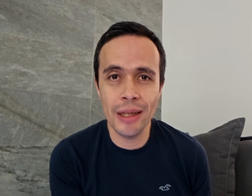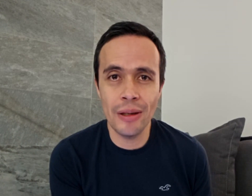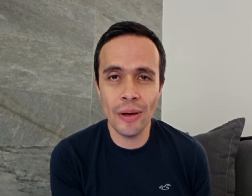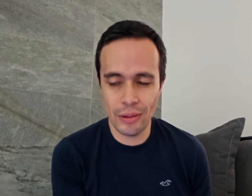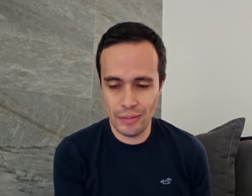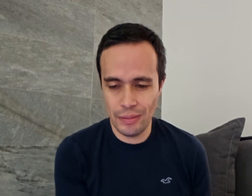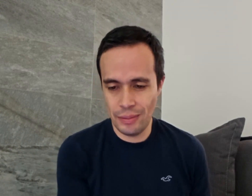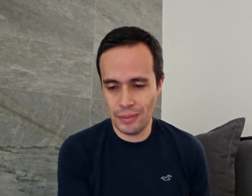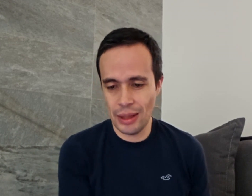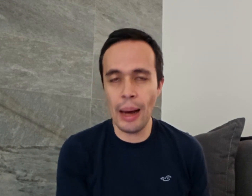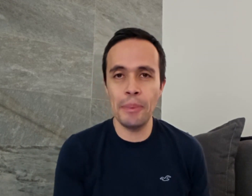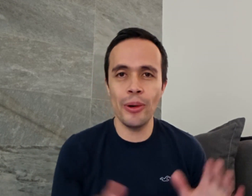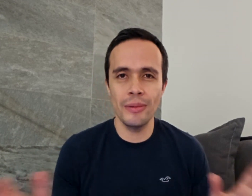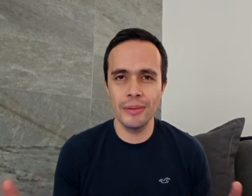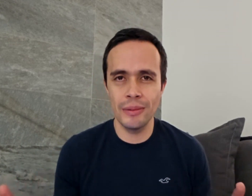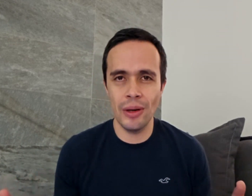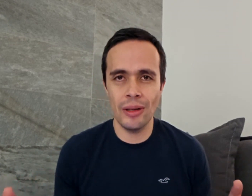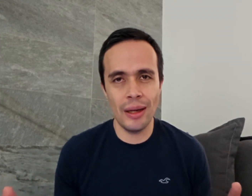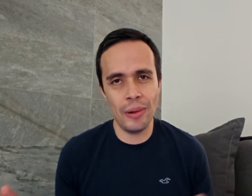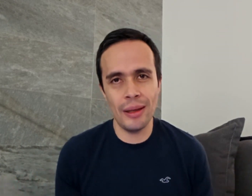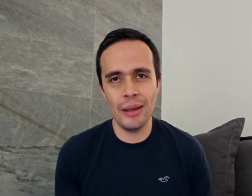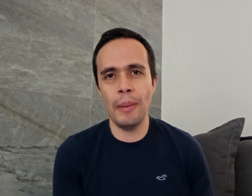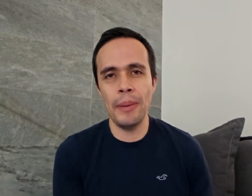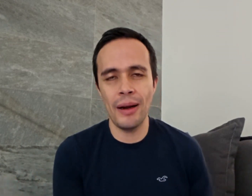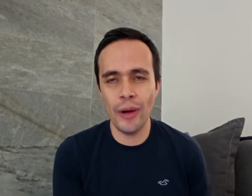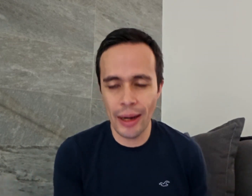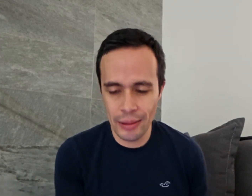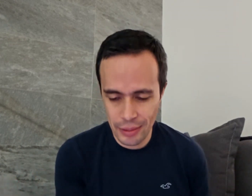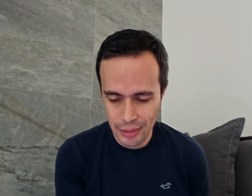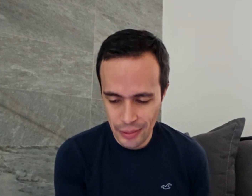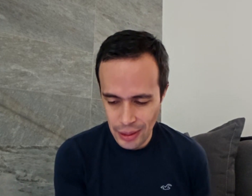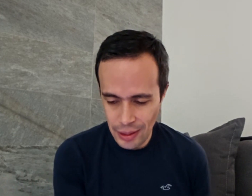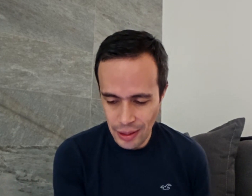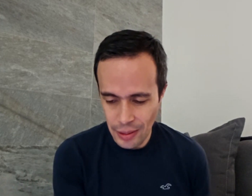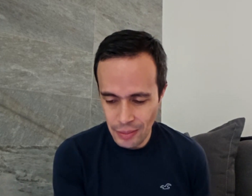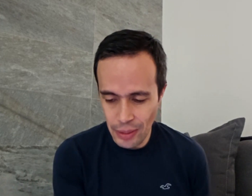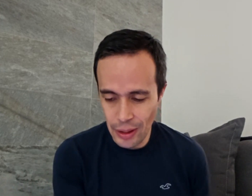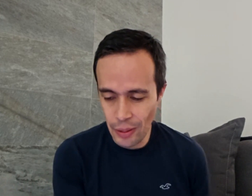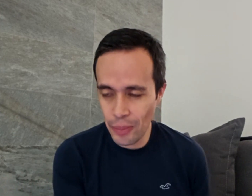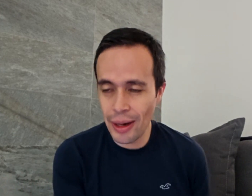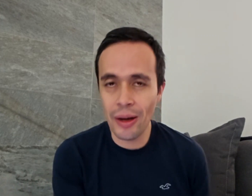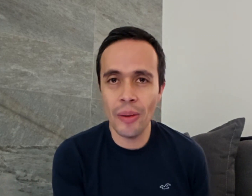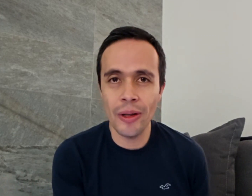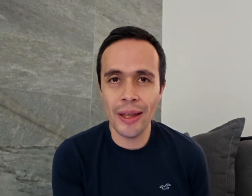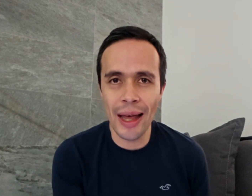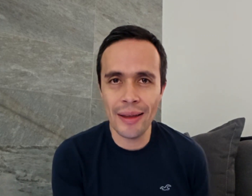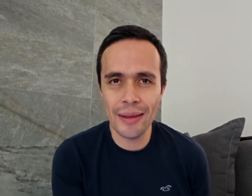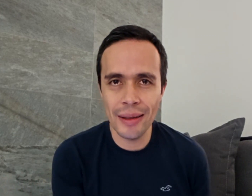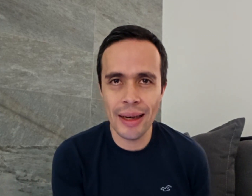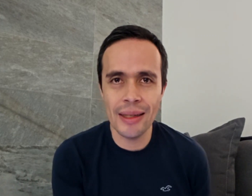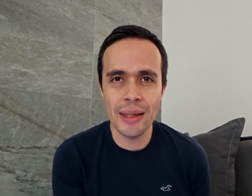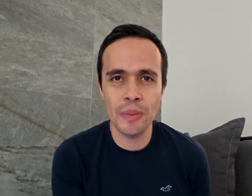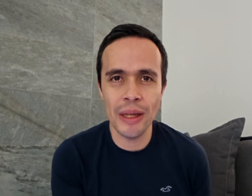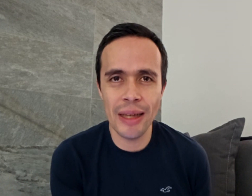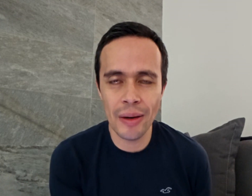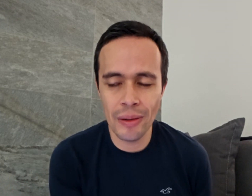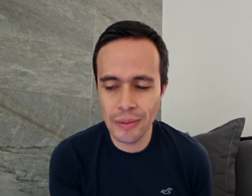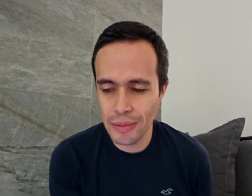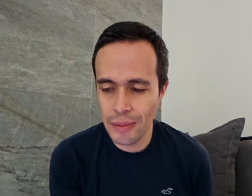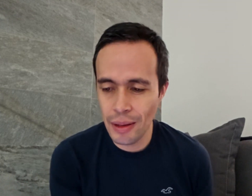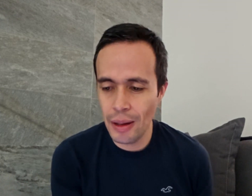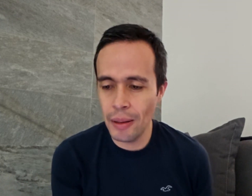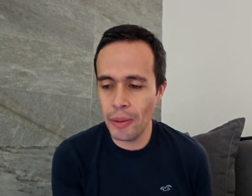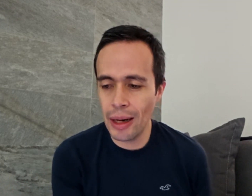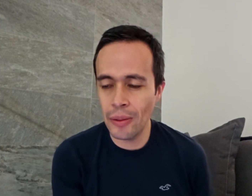disculpe, señor capo o delincuente, va para afuera. Perdón por la incomodidad que le hicimos pasar,